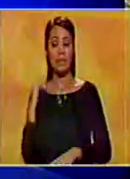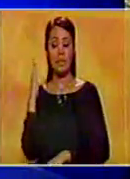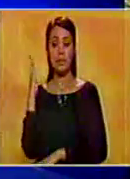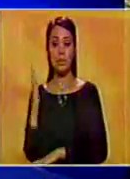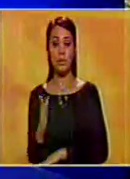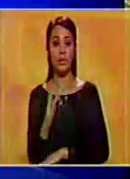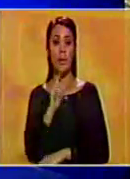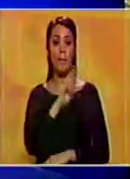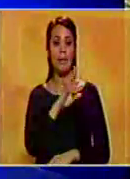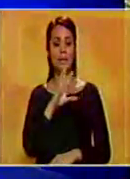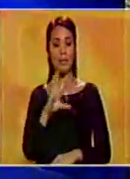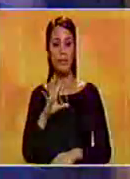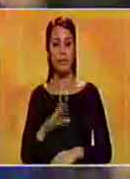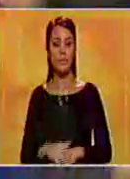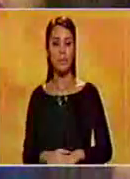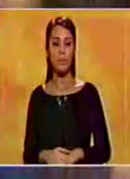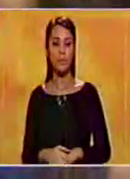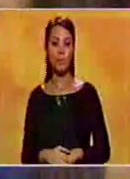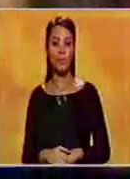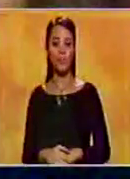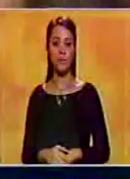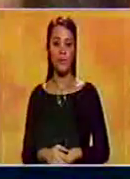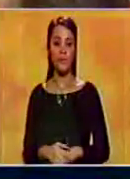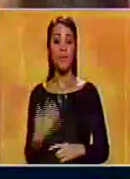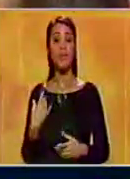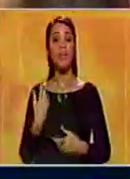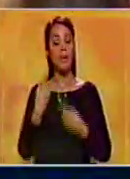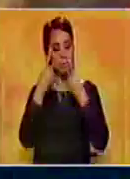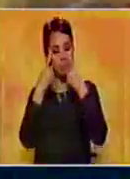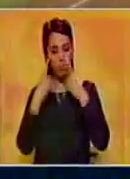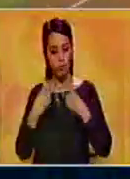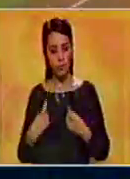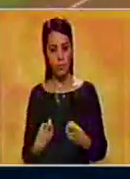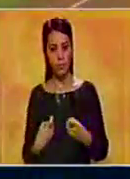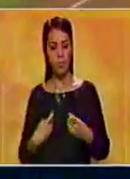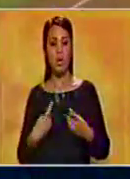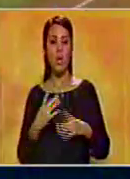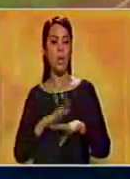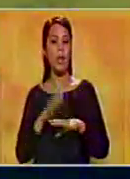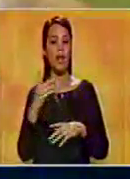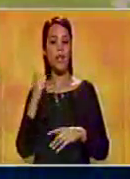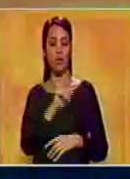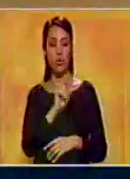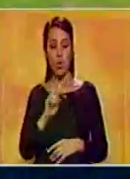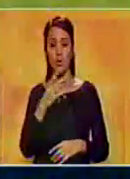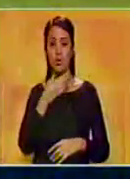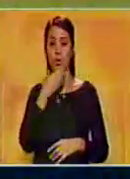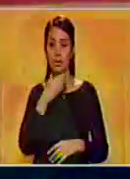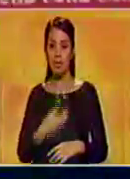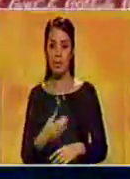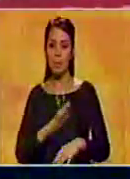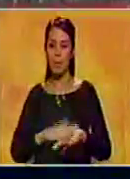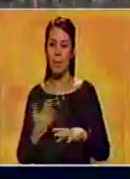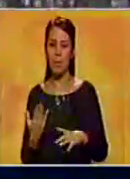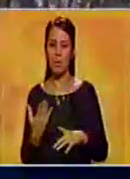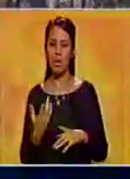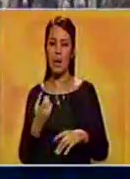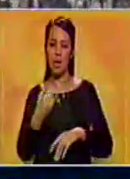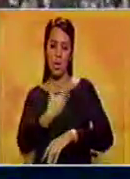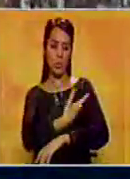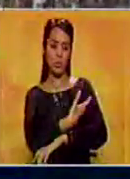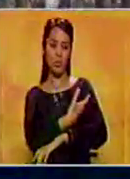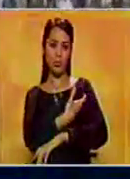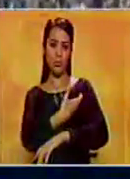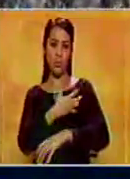con 25 choques. Valdés dio positivo en una prueba realizada el 12 de diciembre de 2017 por haber consumido una